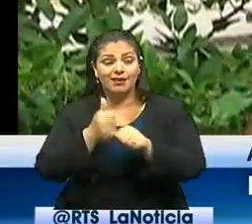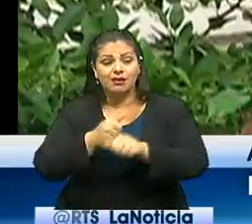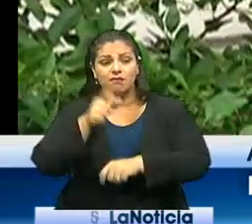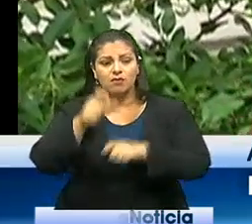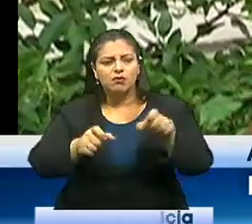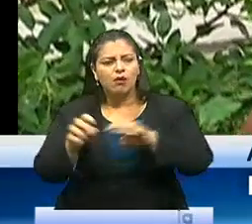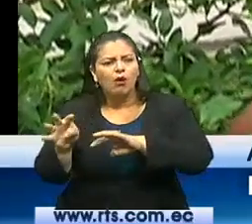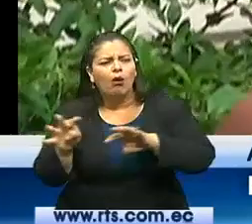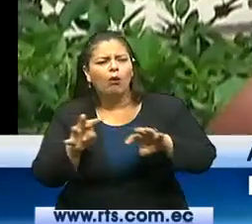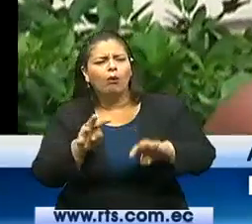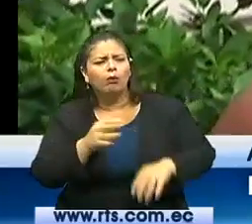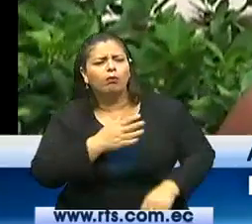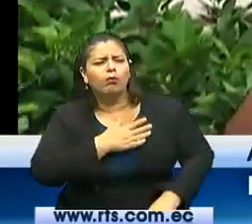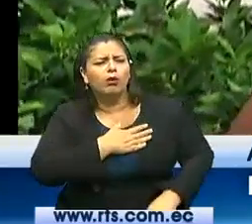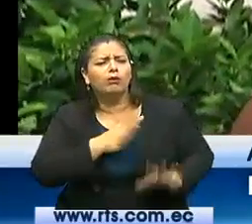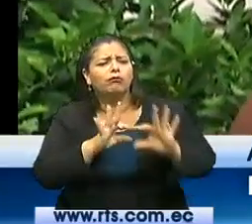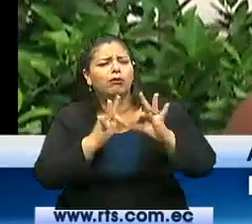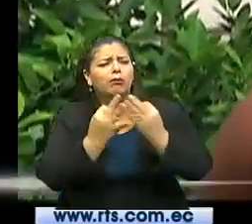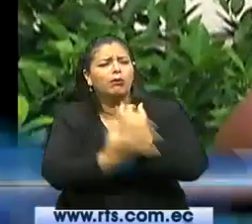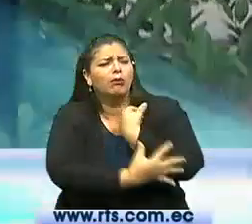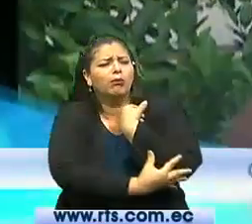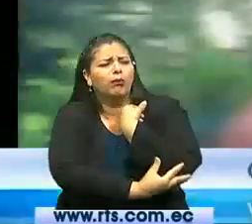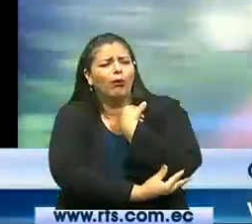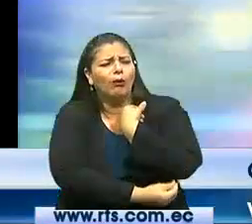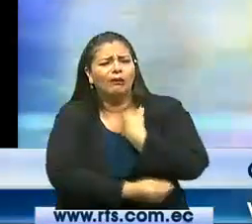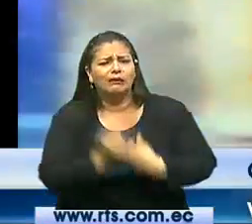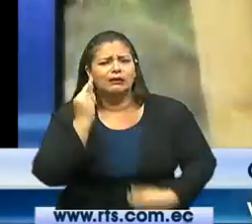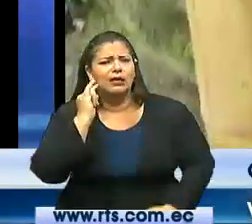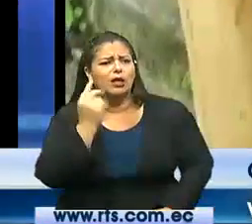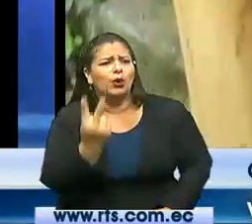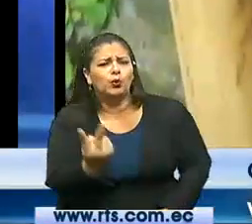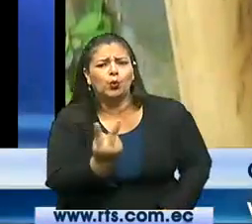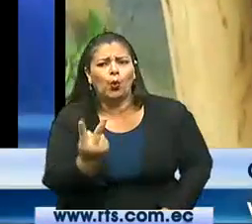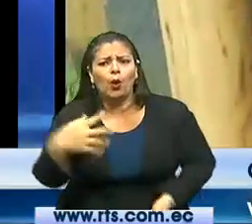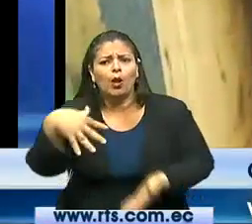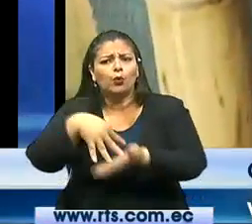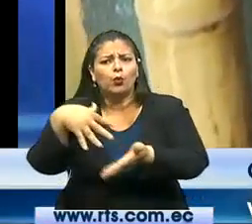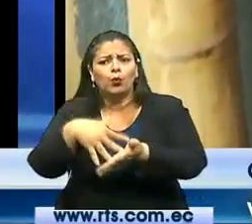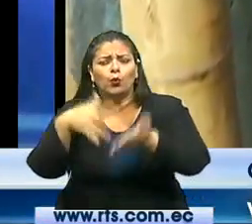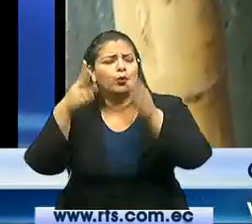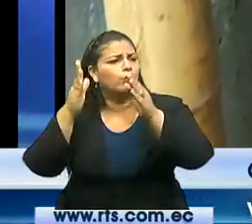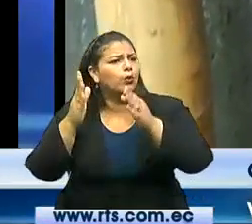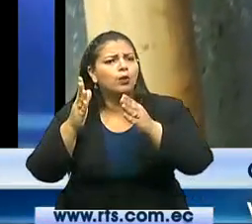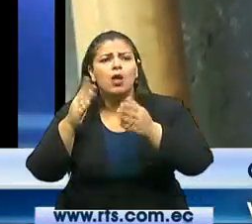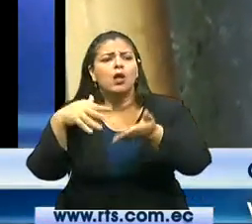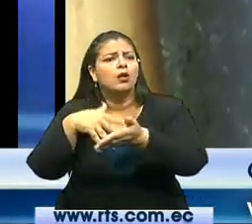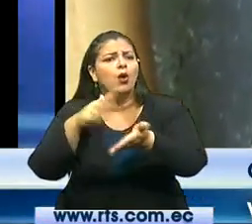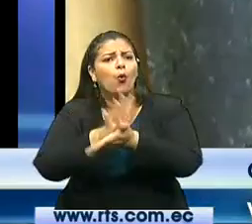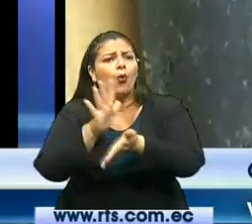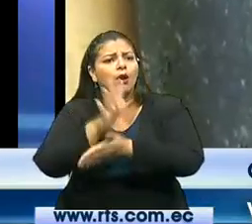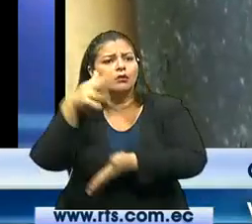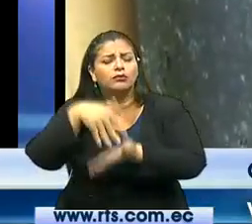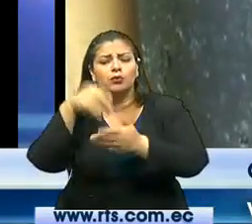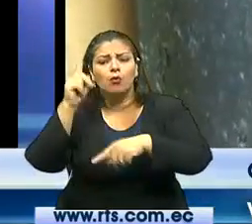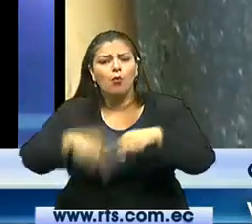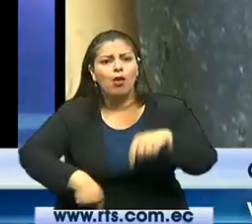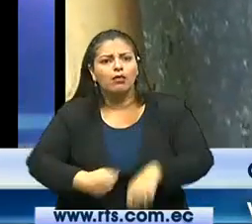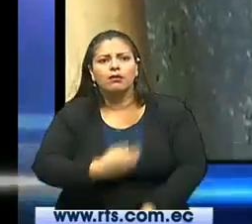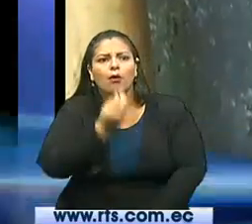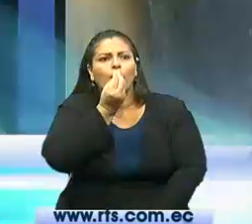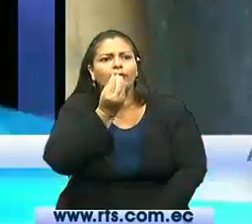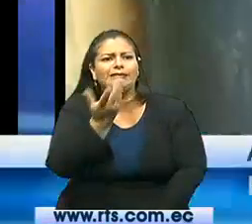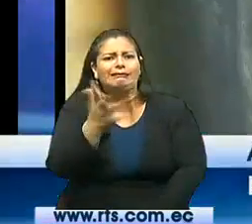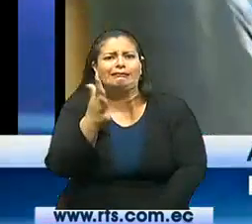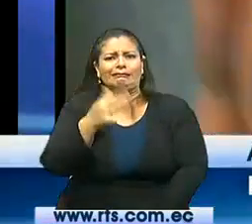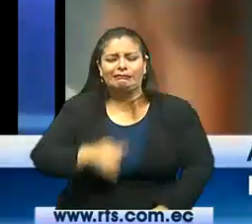paralón. ¿Cómo van a mandar una criatura de 4 o 5 años que tienen esas niñas con hambre? Hoy mismo no han desayunado. Hoy día, mire, qué horas son y no